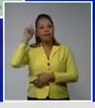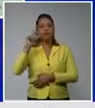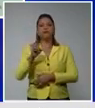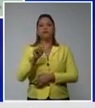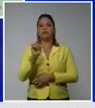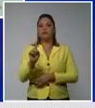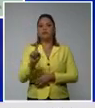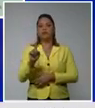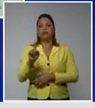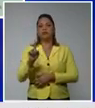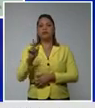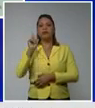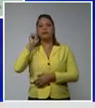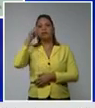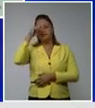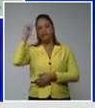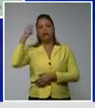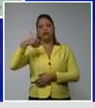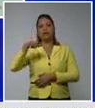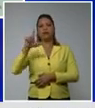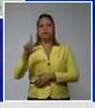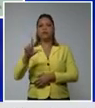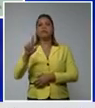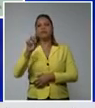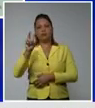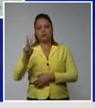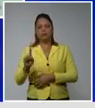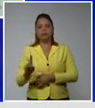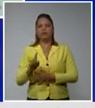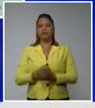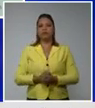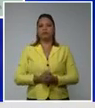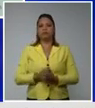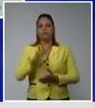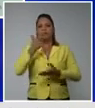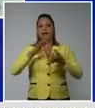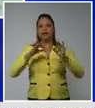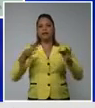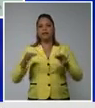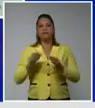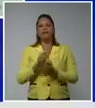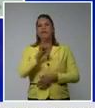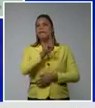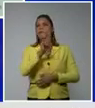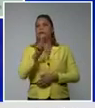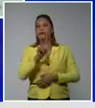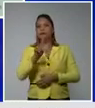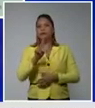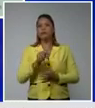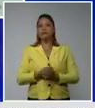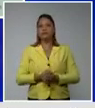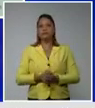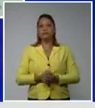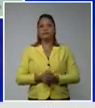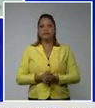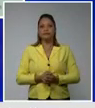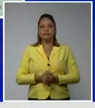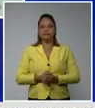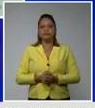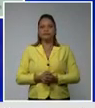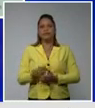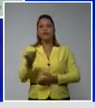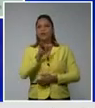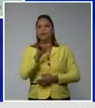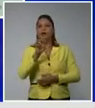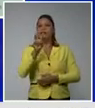y 2 en San Luis. Artemisa confirma 22 casos autóctonos ayer, también 3